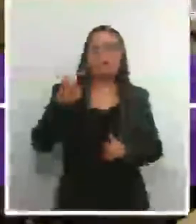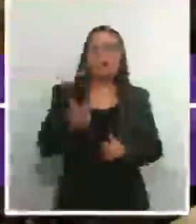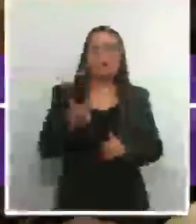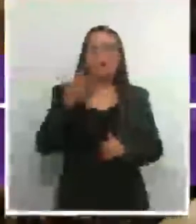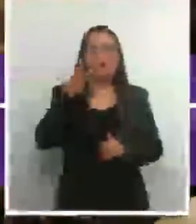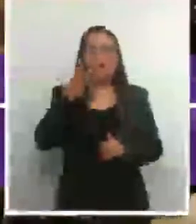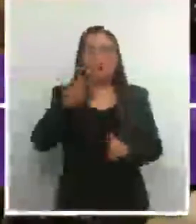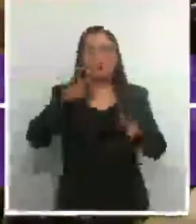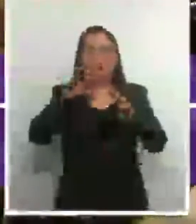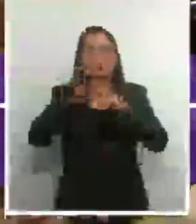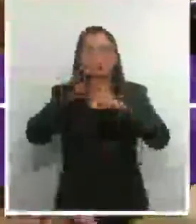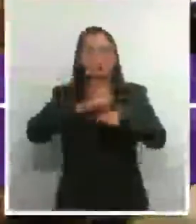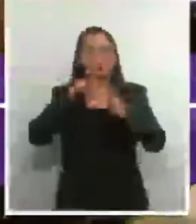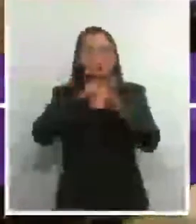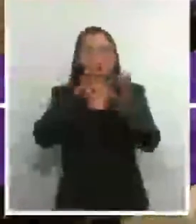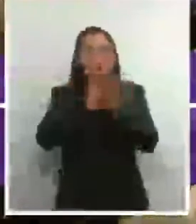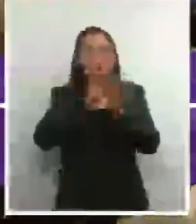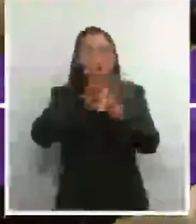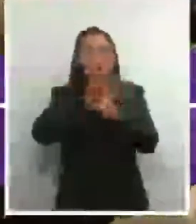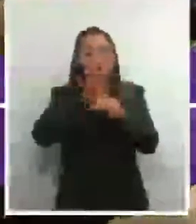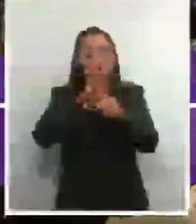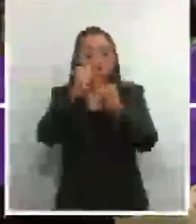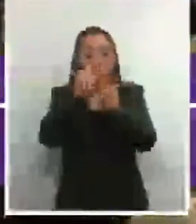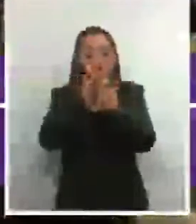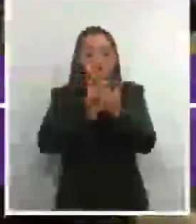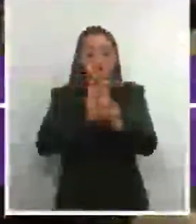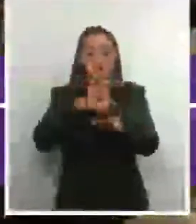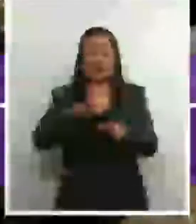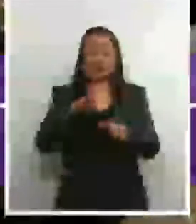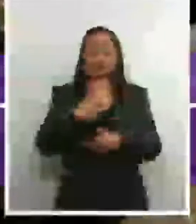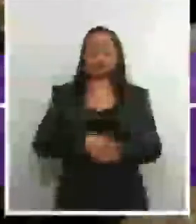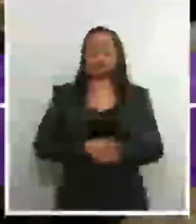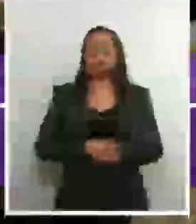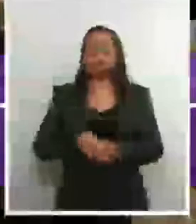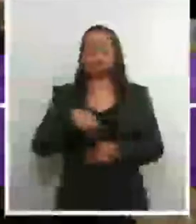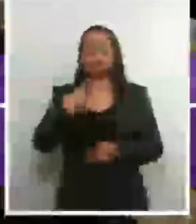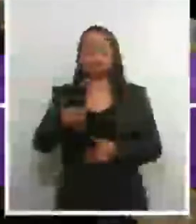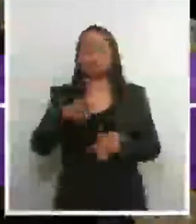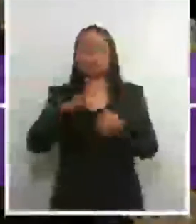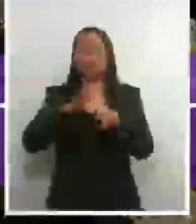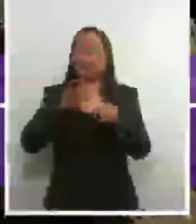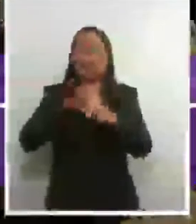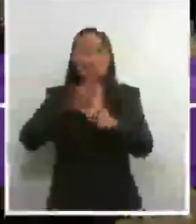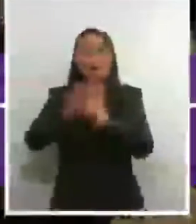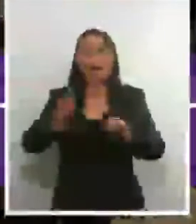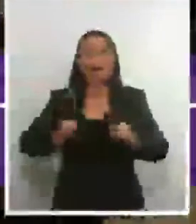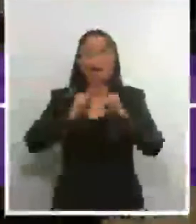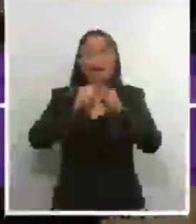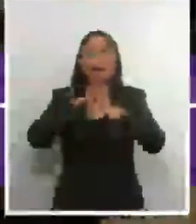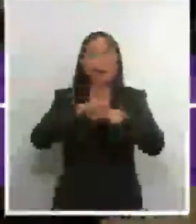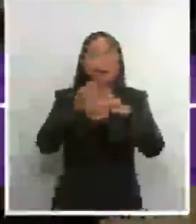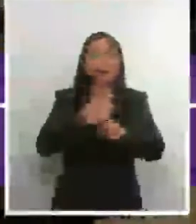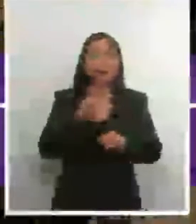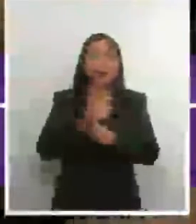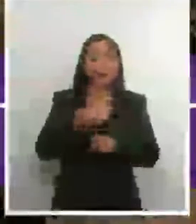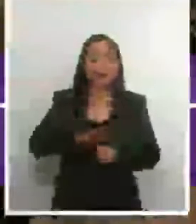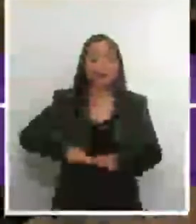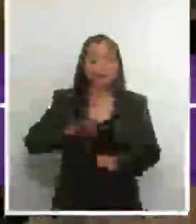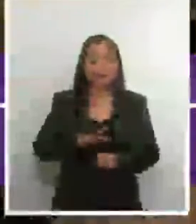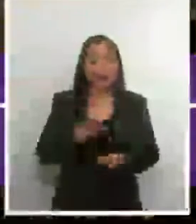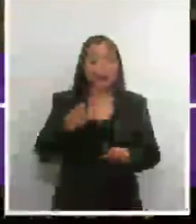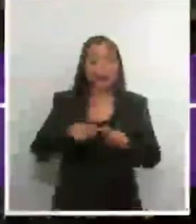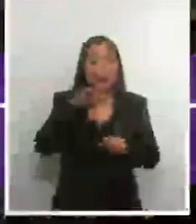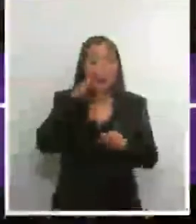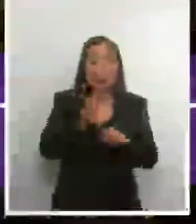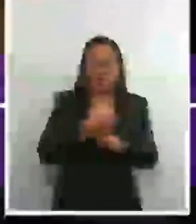habla sobre las disposiciones generales, en donde se señala que las instituciones de seguridad pública